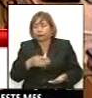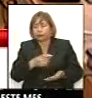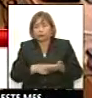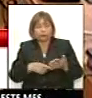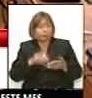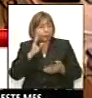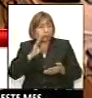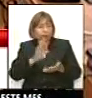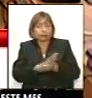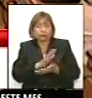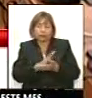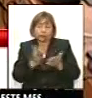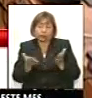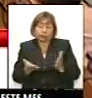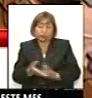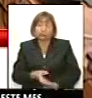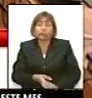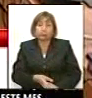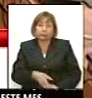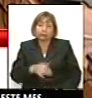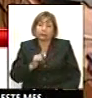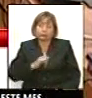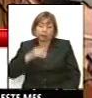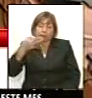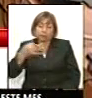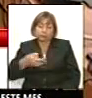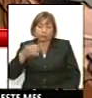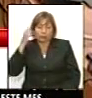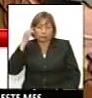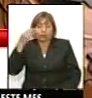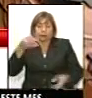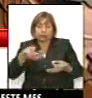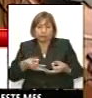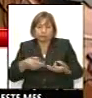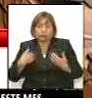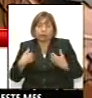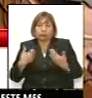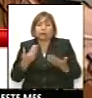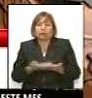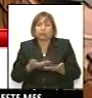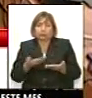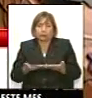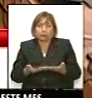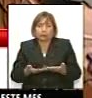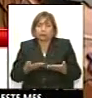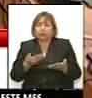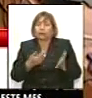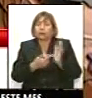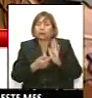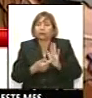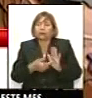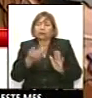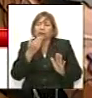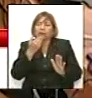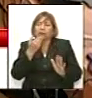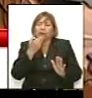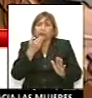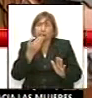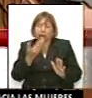hoja de vida. Entonces yo creo, presidenta, si en aras de la verdad tenemos que identificar y el congresista Lescano tiene que decir quién estuvo de